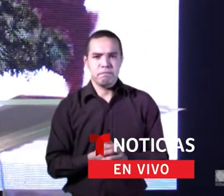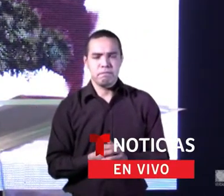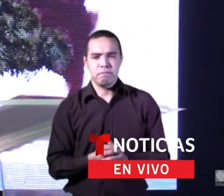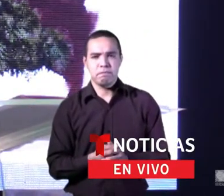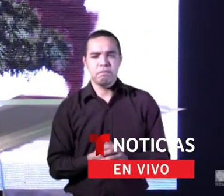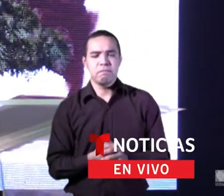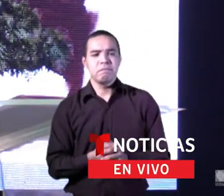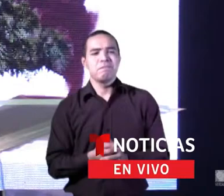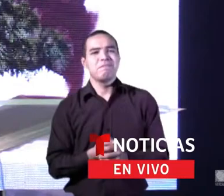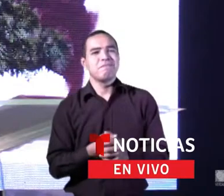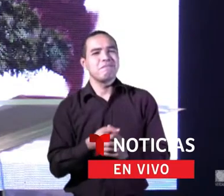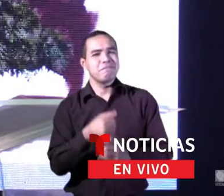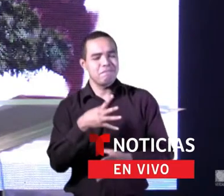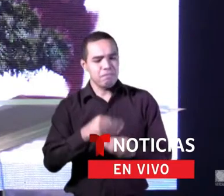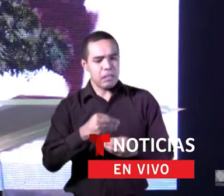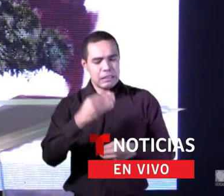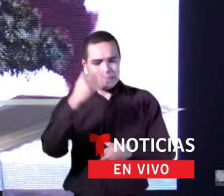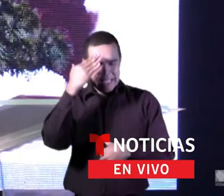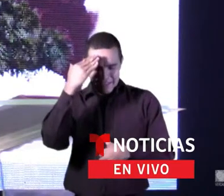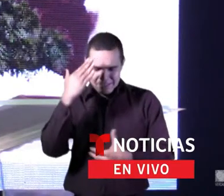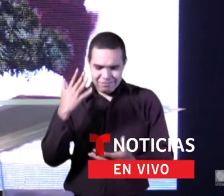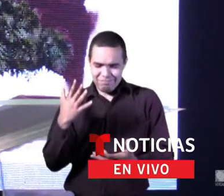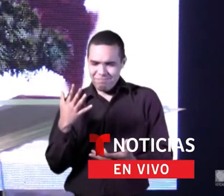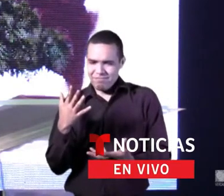con el dolor de oírnos